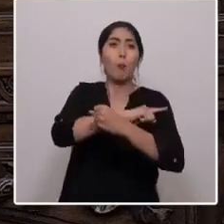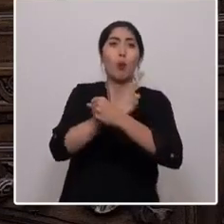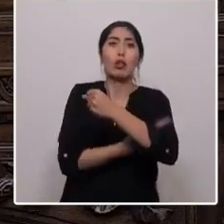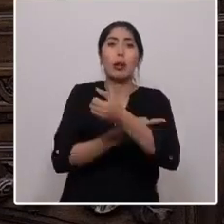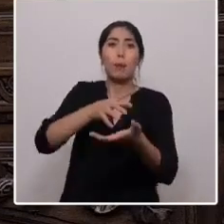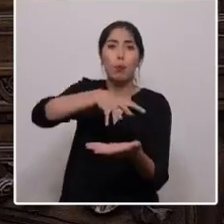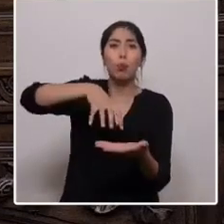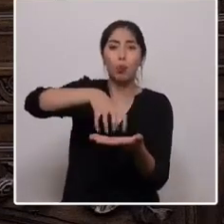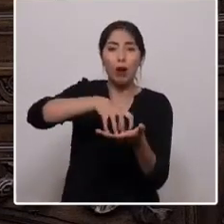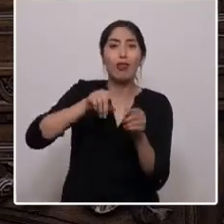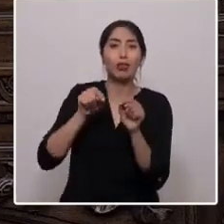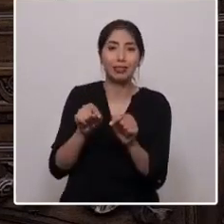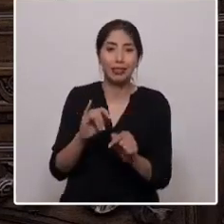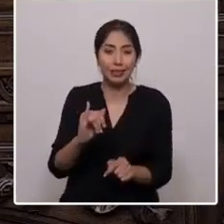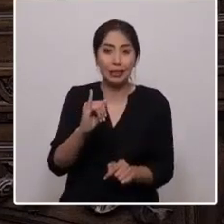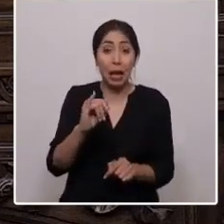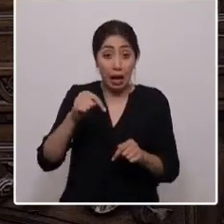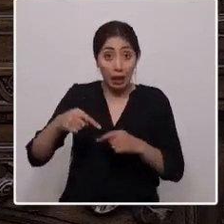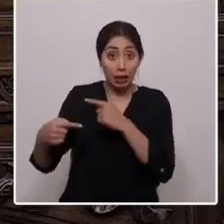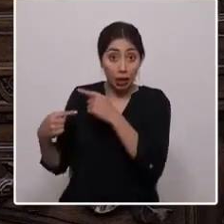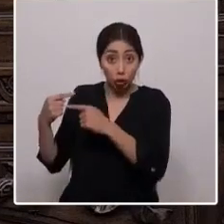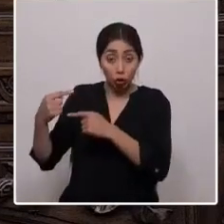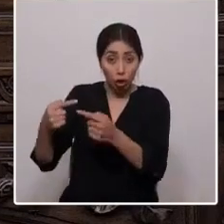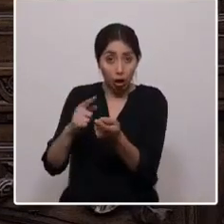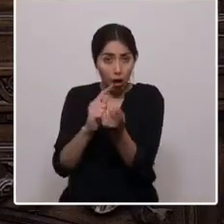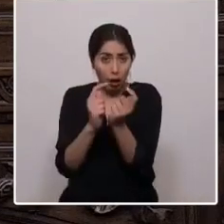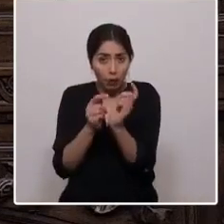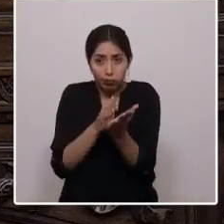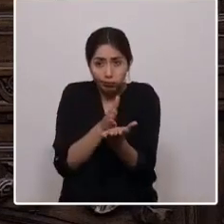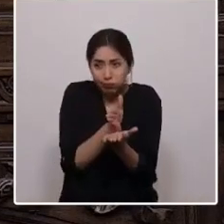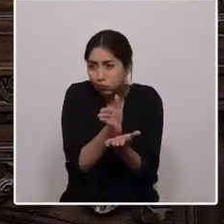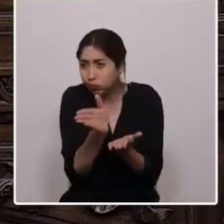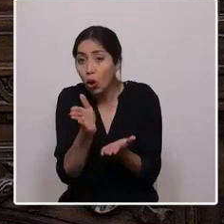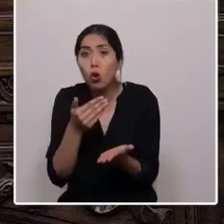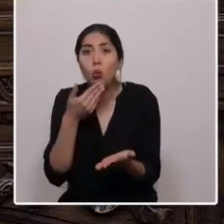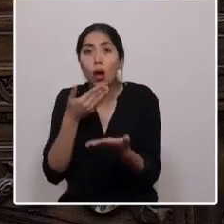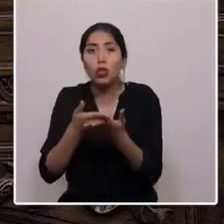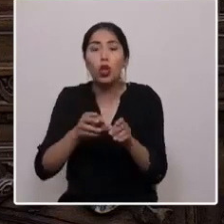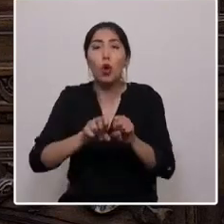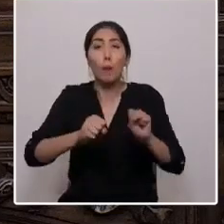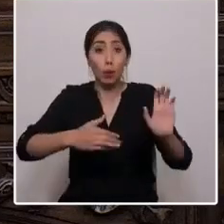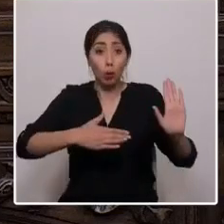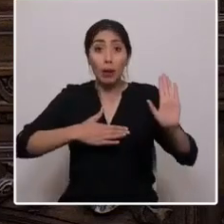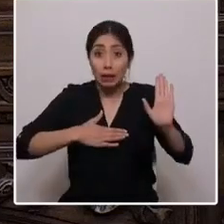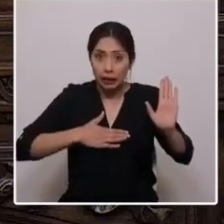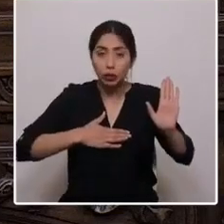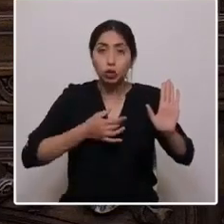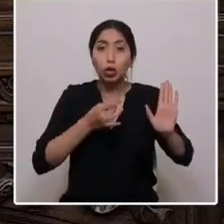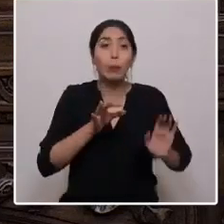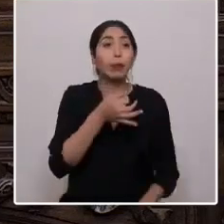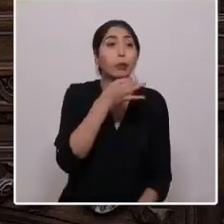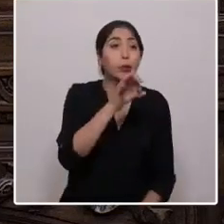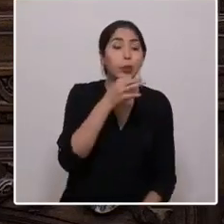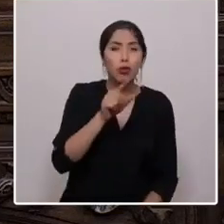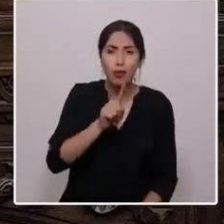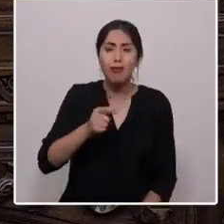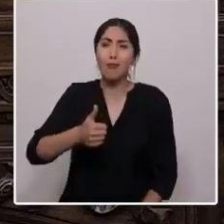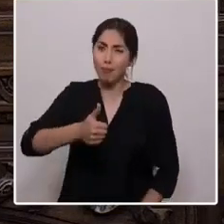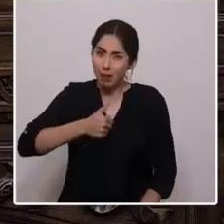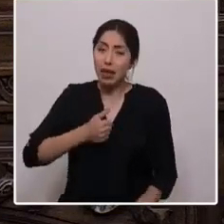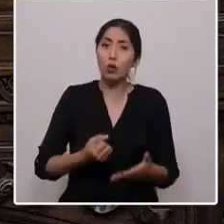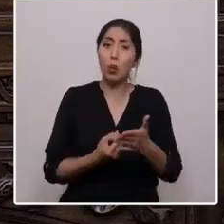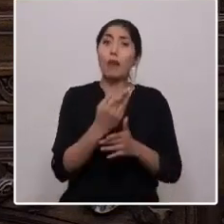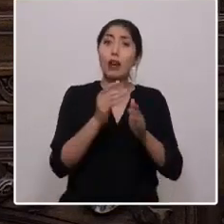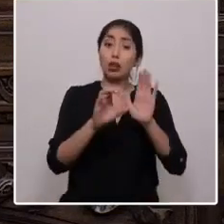esta historia sólo cambiará de rumbo cuando nuestra promesa deje de ser promesa y la nueva constitución que escribiremos se materialice